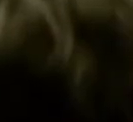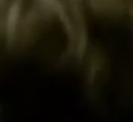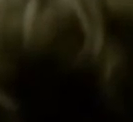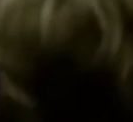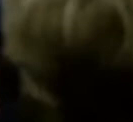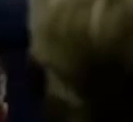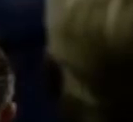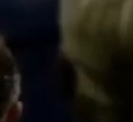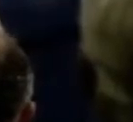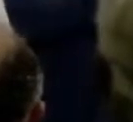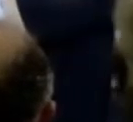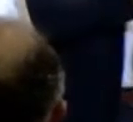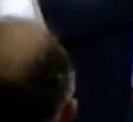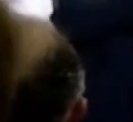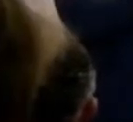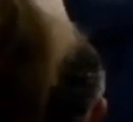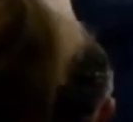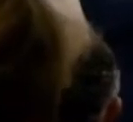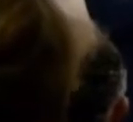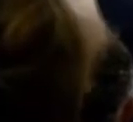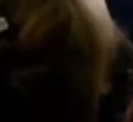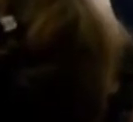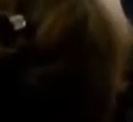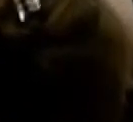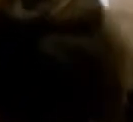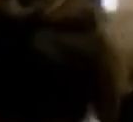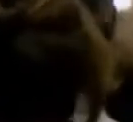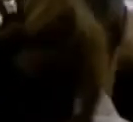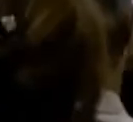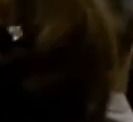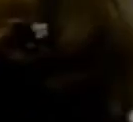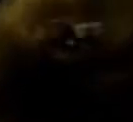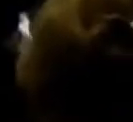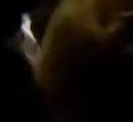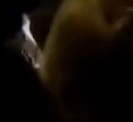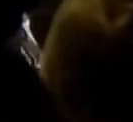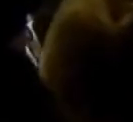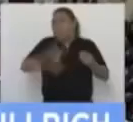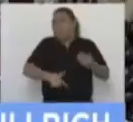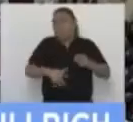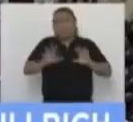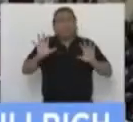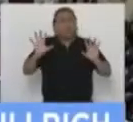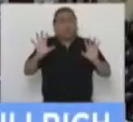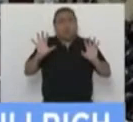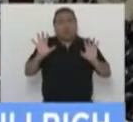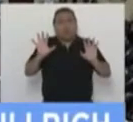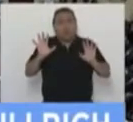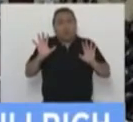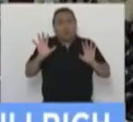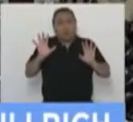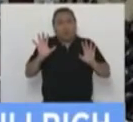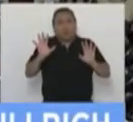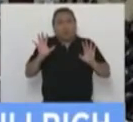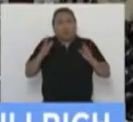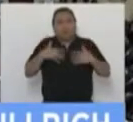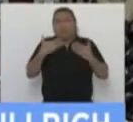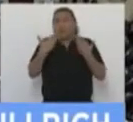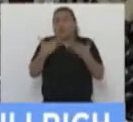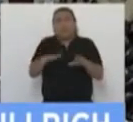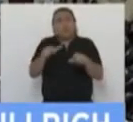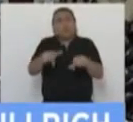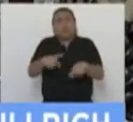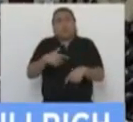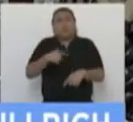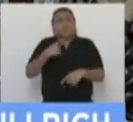enfermedad para poder acompañar al paciente y al entorno familiar de la mejor manera posible. Y obviamente ayudarse en instituciones como